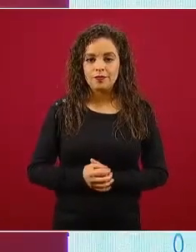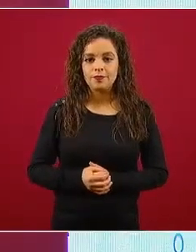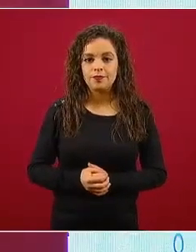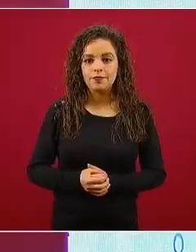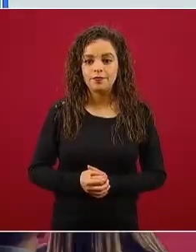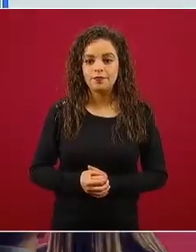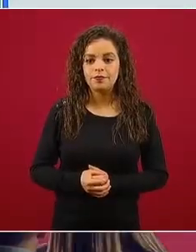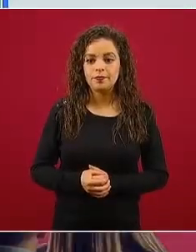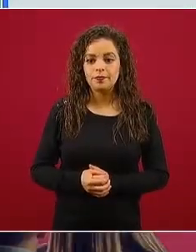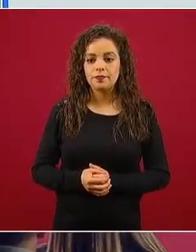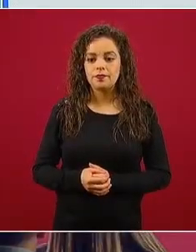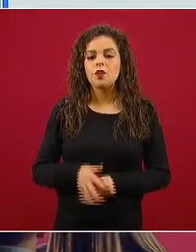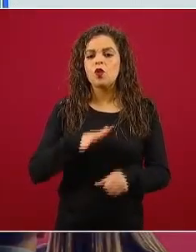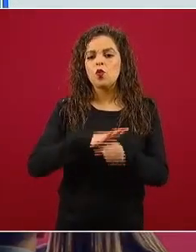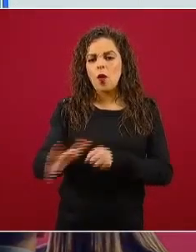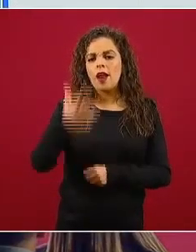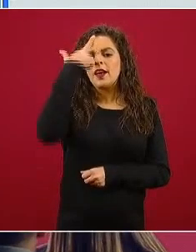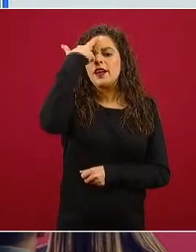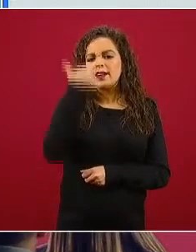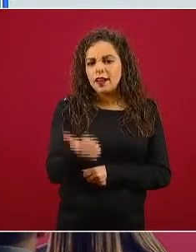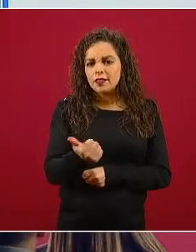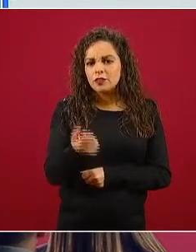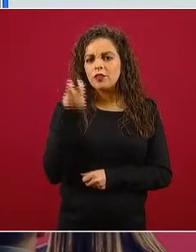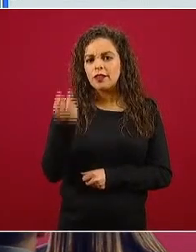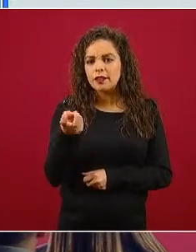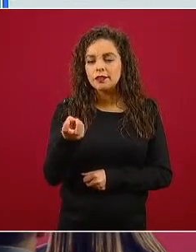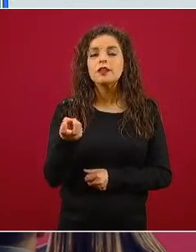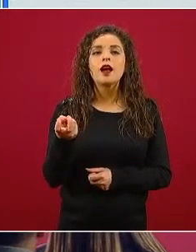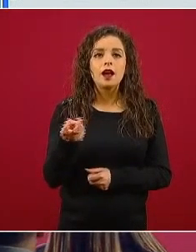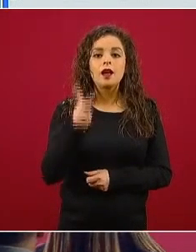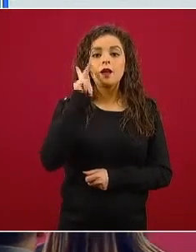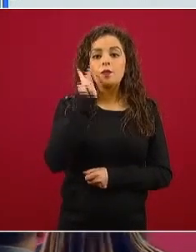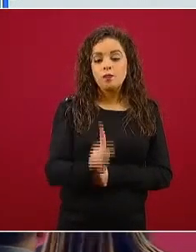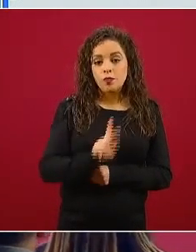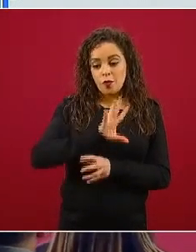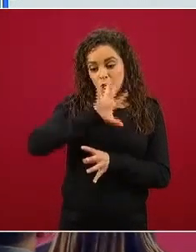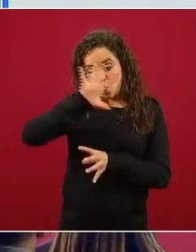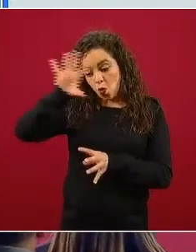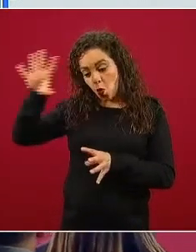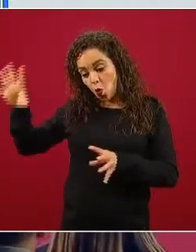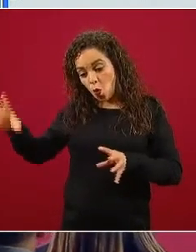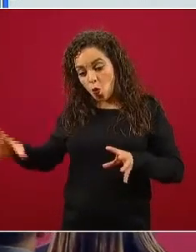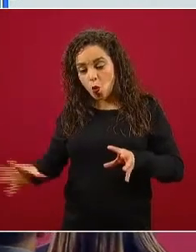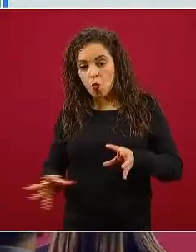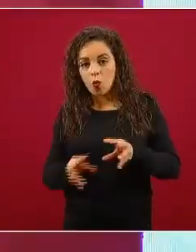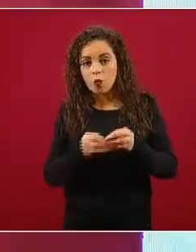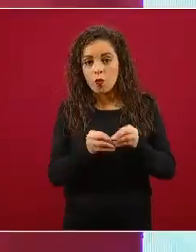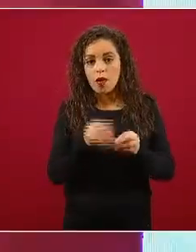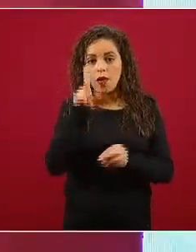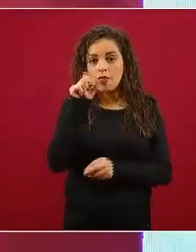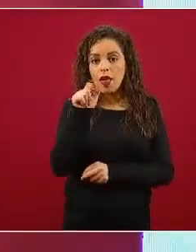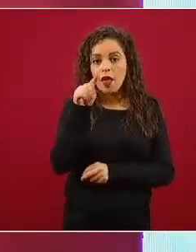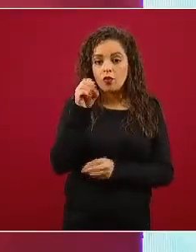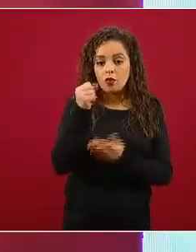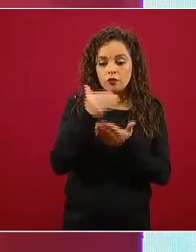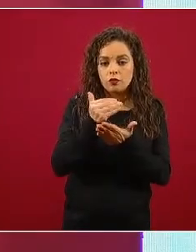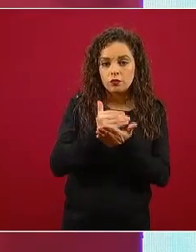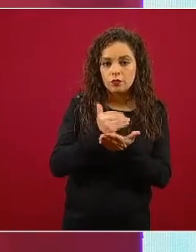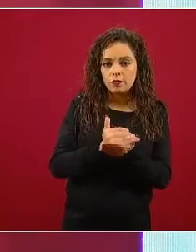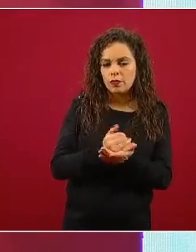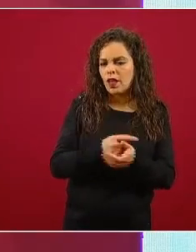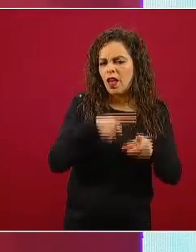La razón de esa situación es que se acumularon los datos por distintas razones, mencionaré algunas de